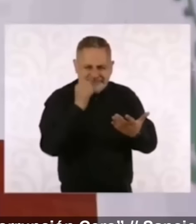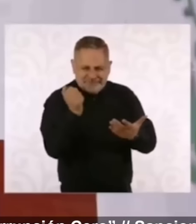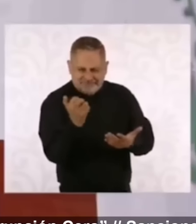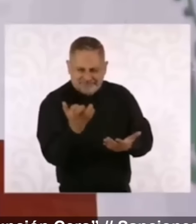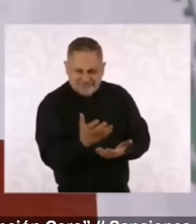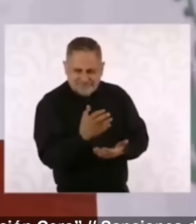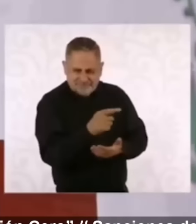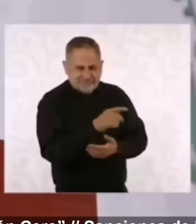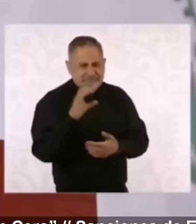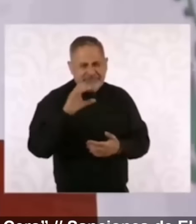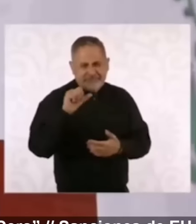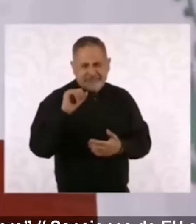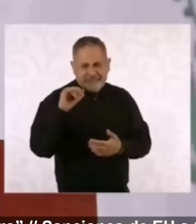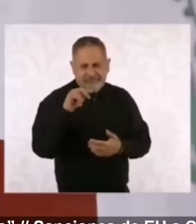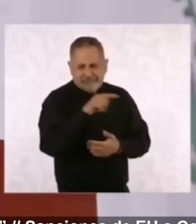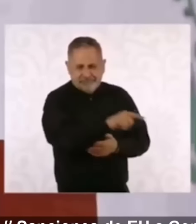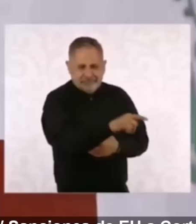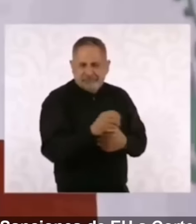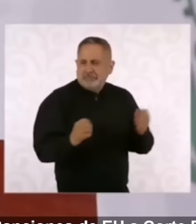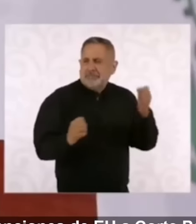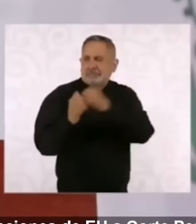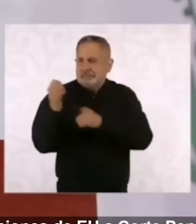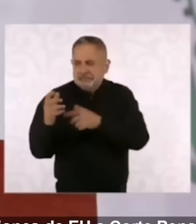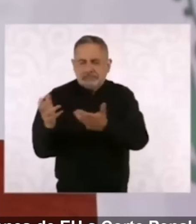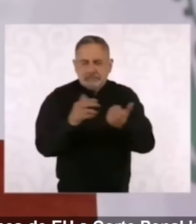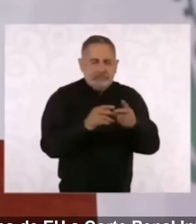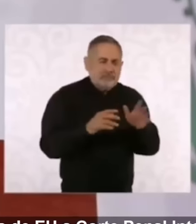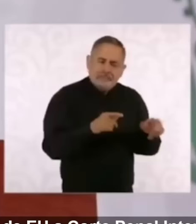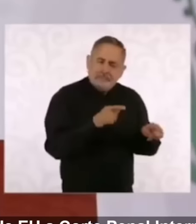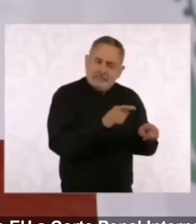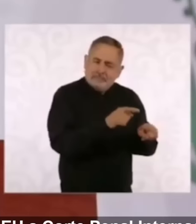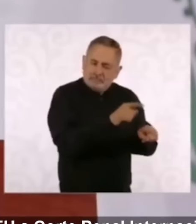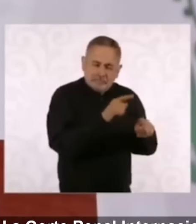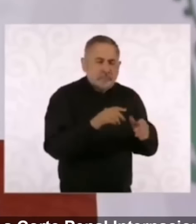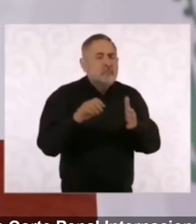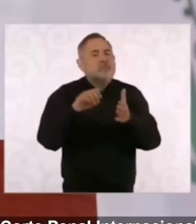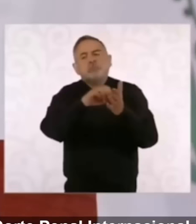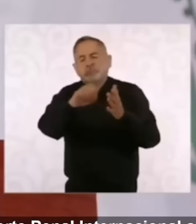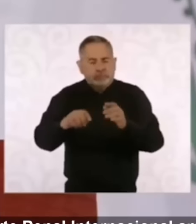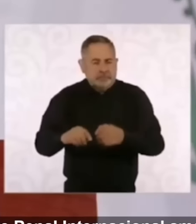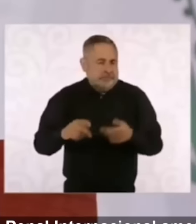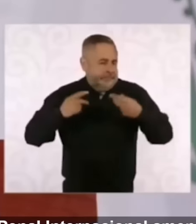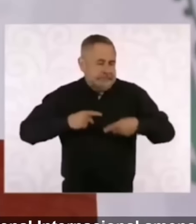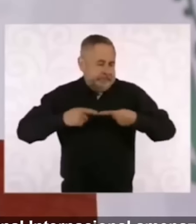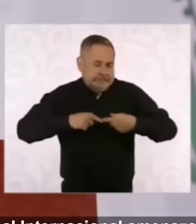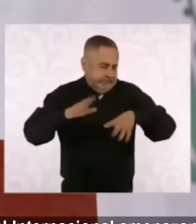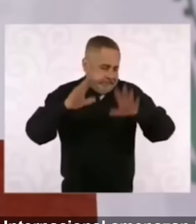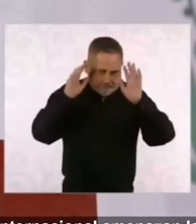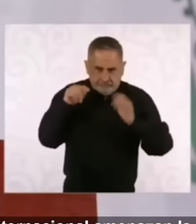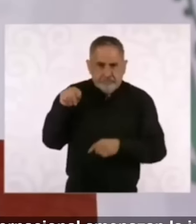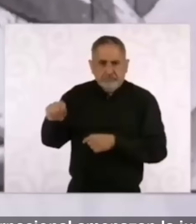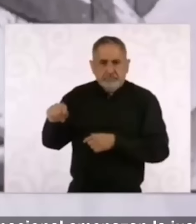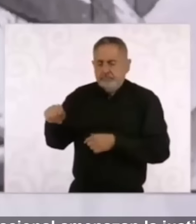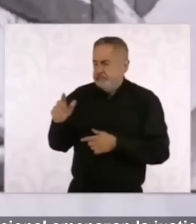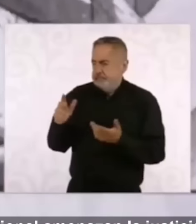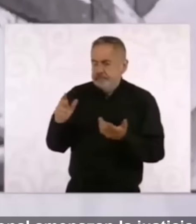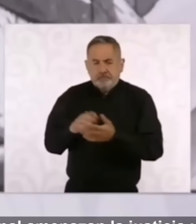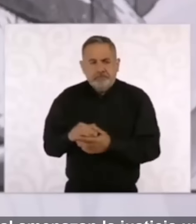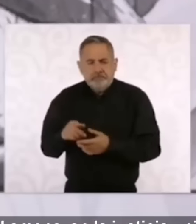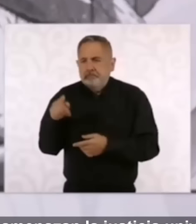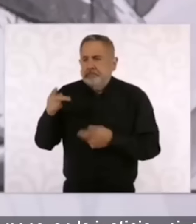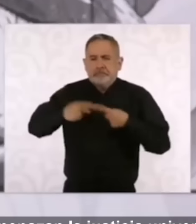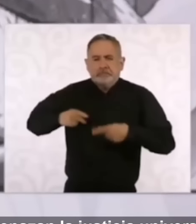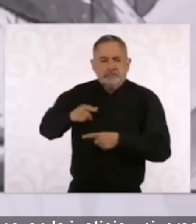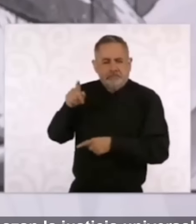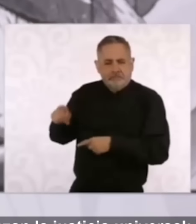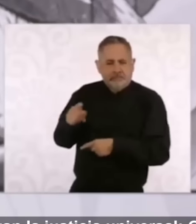Una persona que gana o que tiene una beca o que tiene un ingreso de